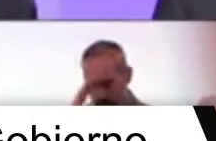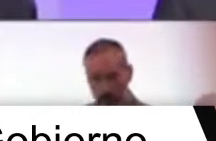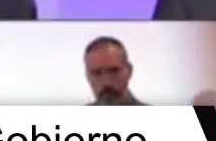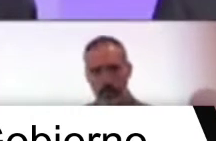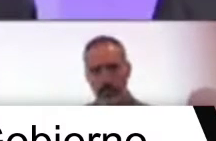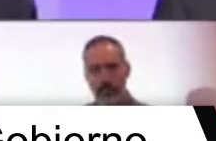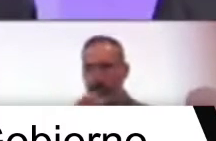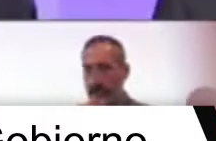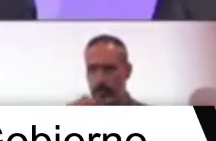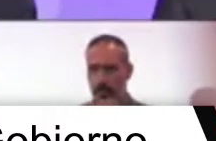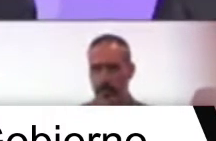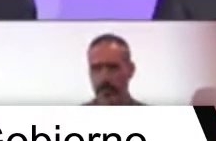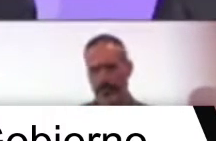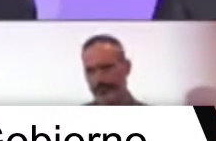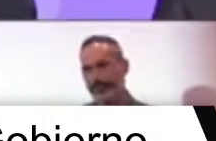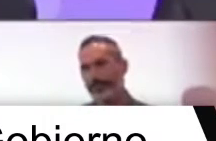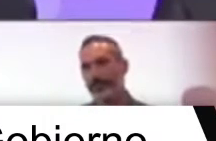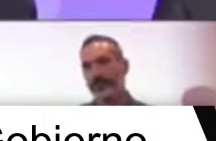amigos,